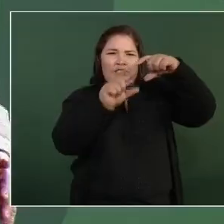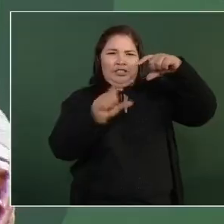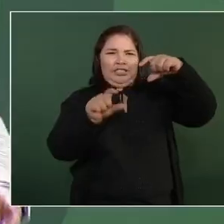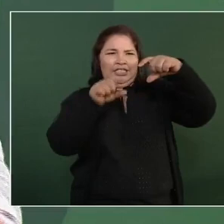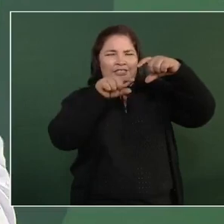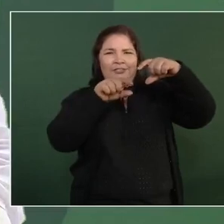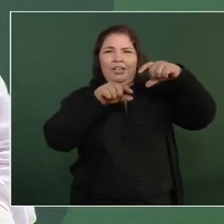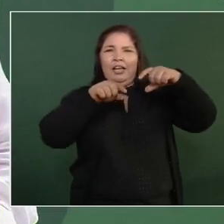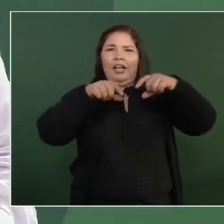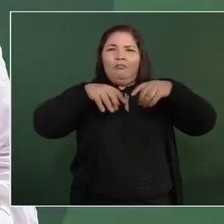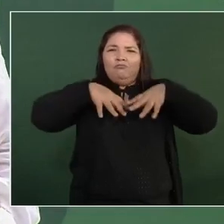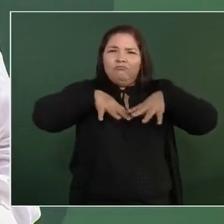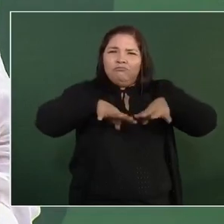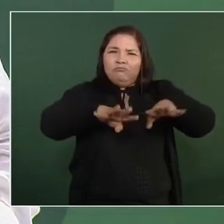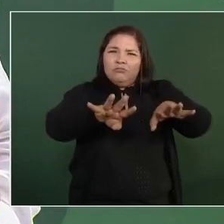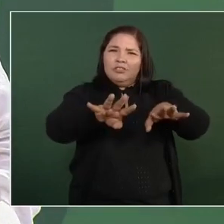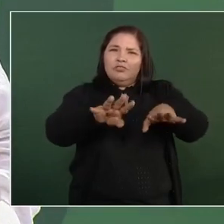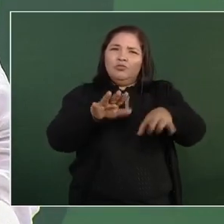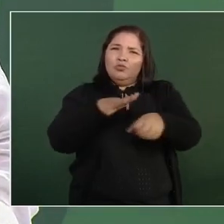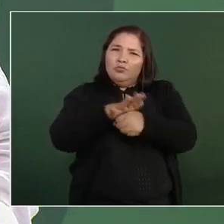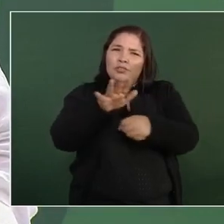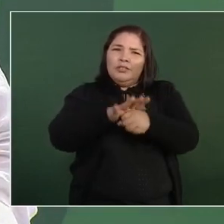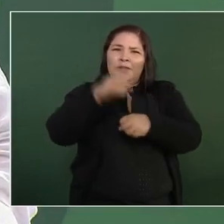seguir produciendo alimentos.